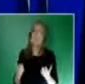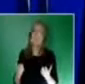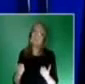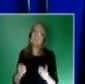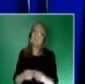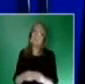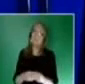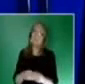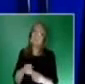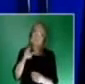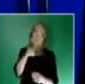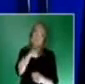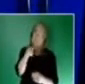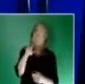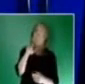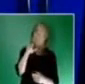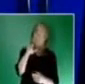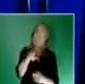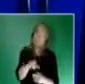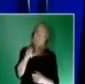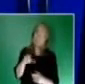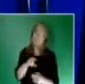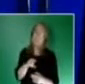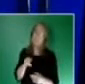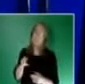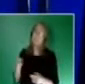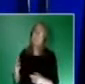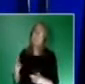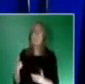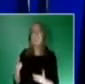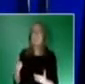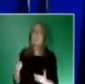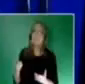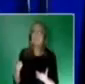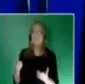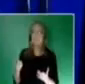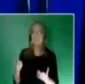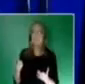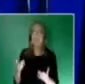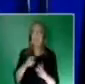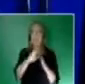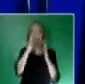las más opulentas sociedades occidentales. ¿Será posible?